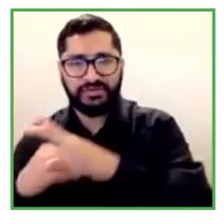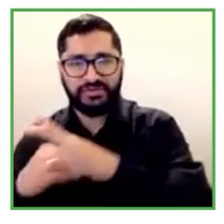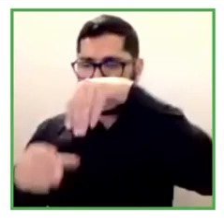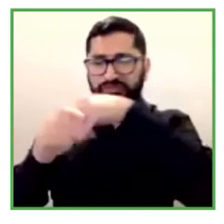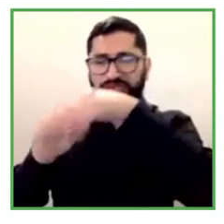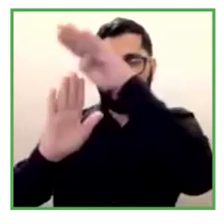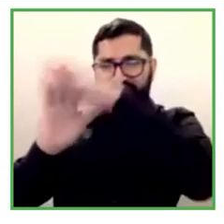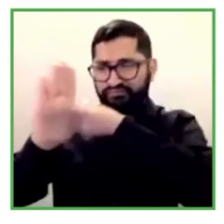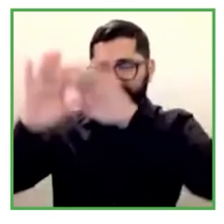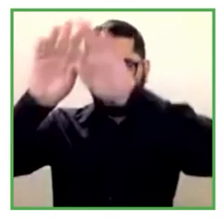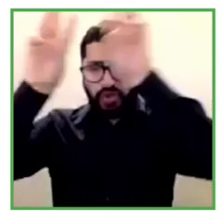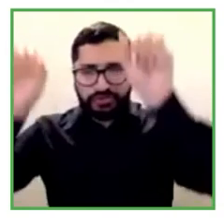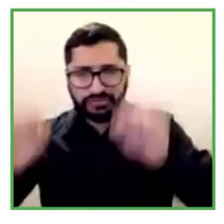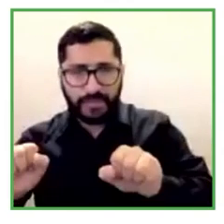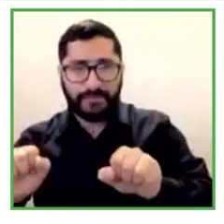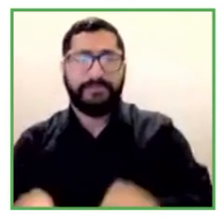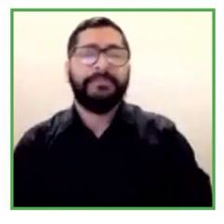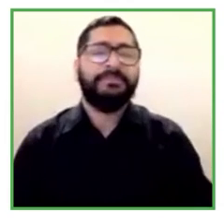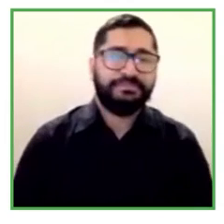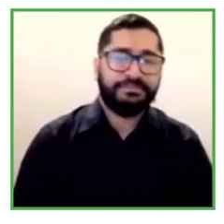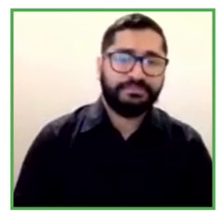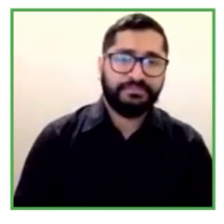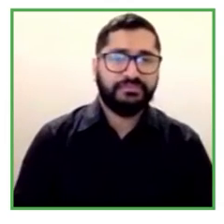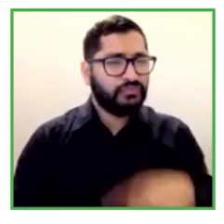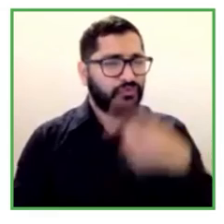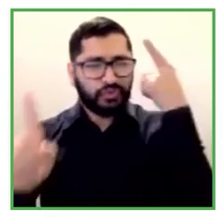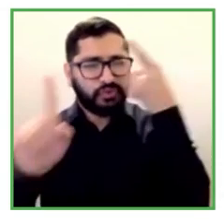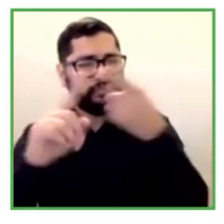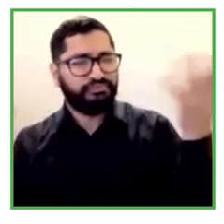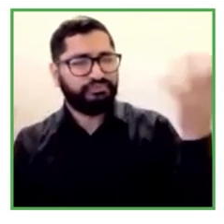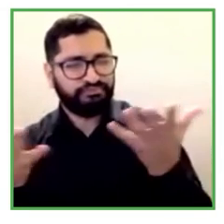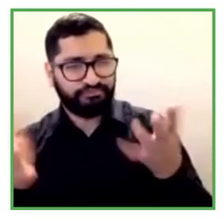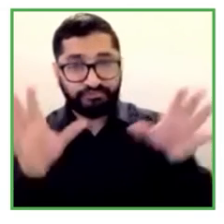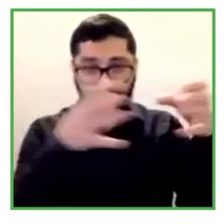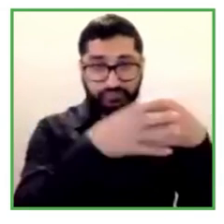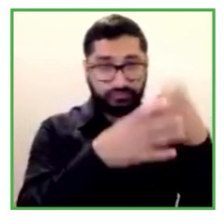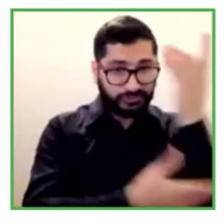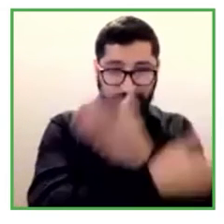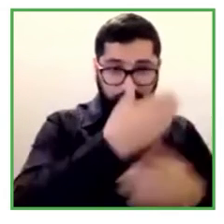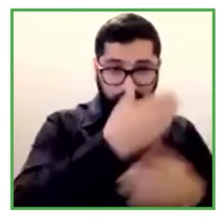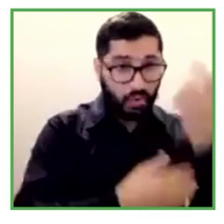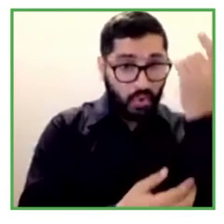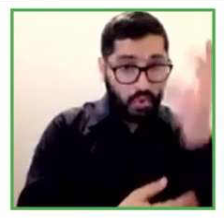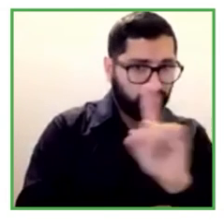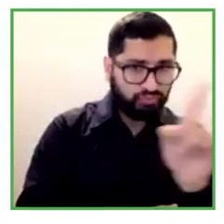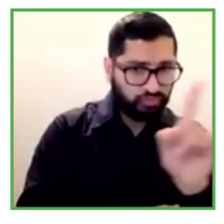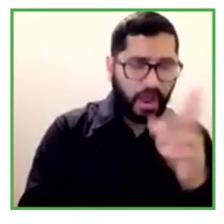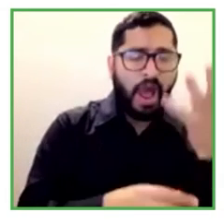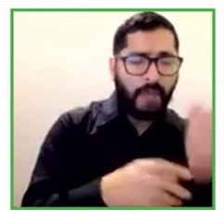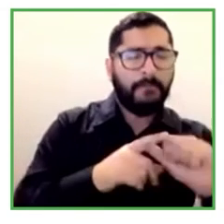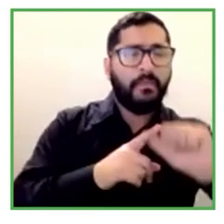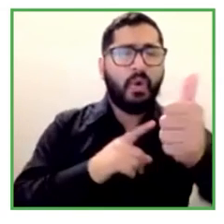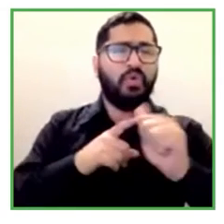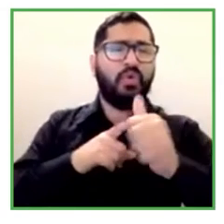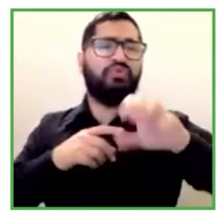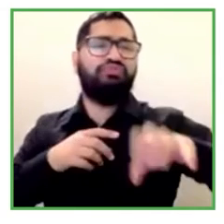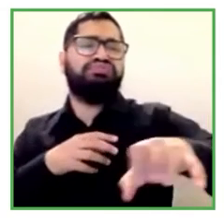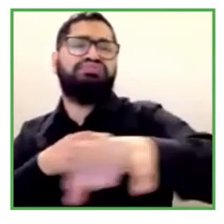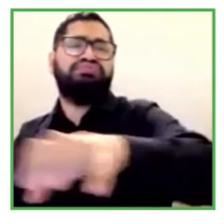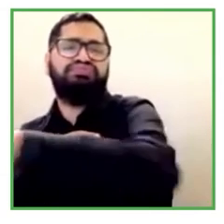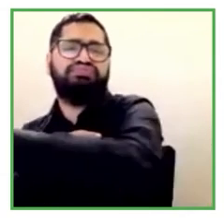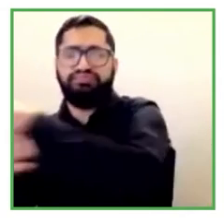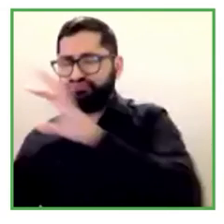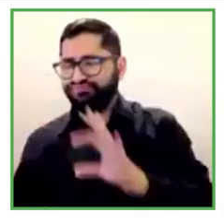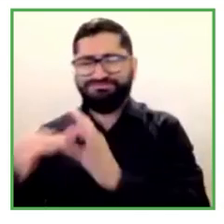a otros grupos de la población a los cuales la relación con el mundo digital es más nueva, como por ejemplo pueden ser los adultos